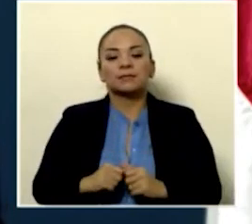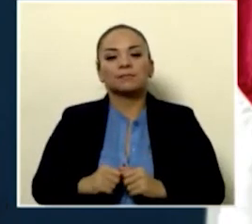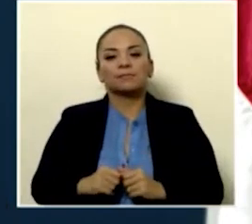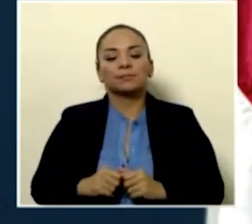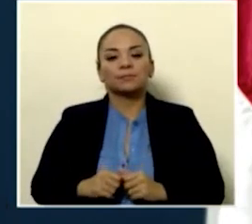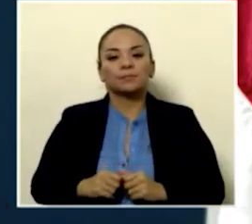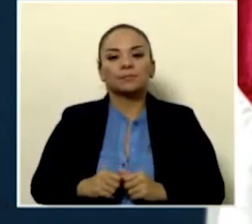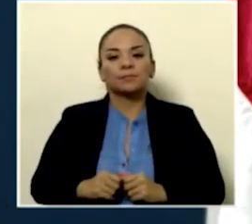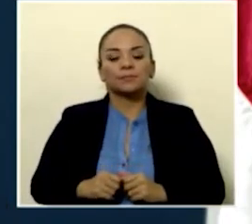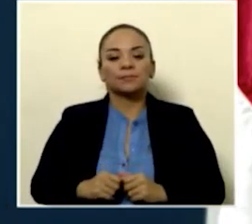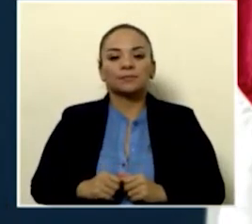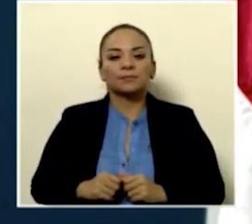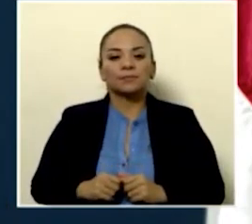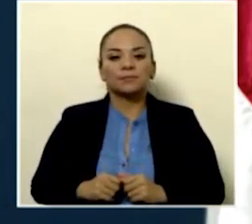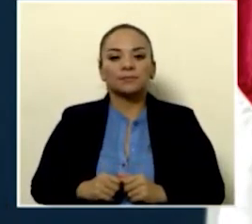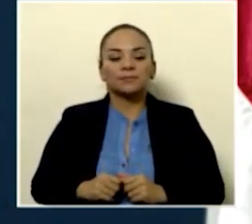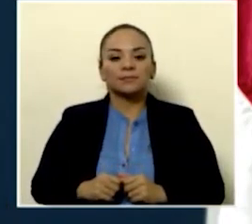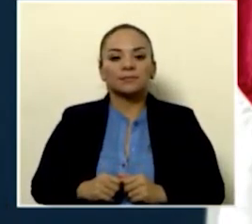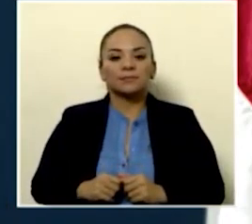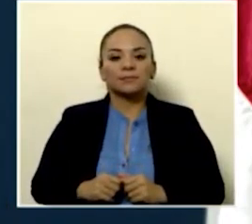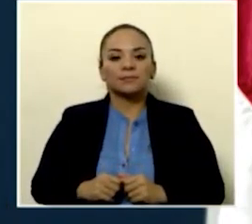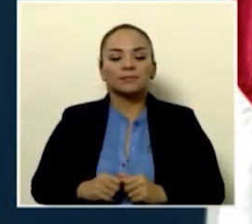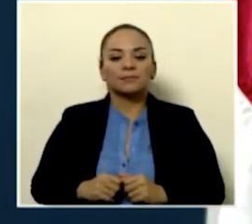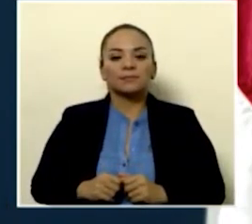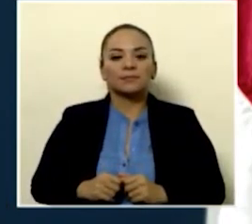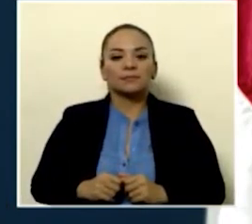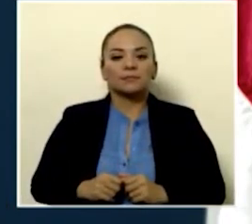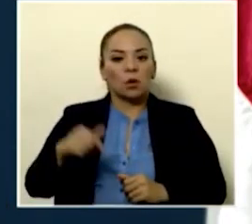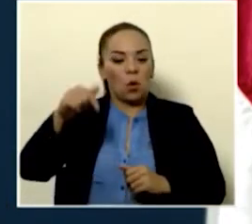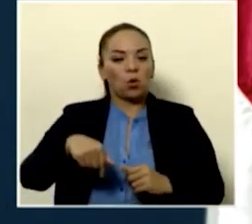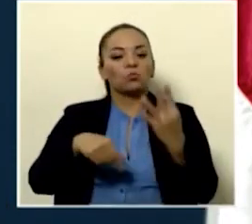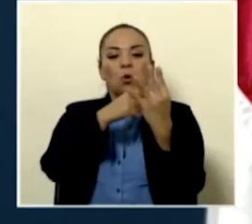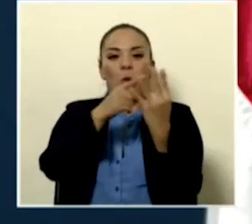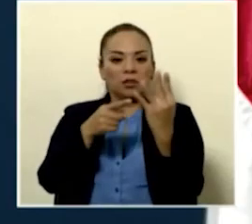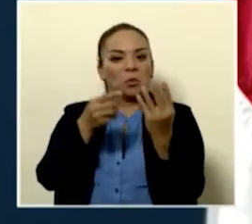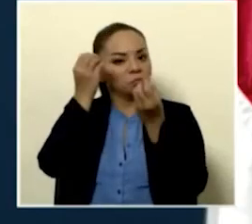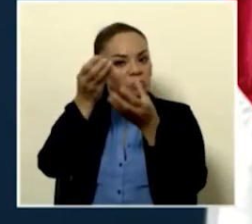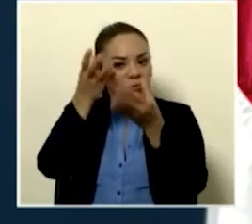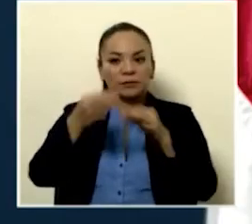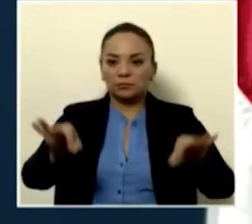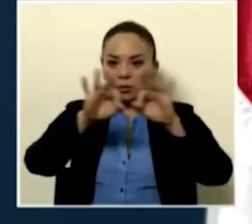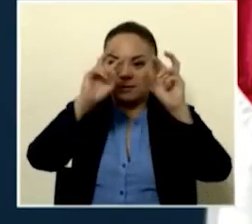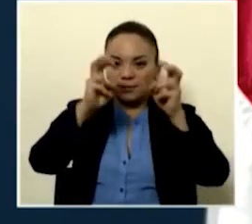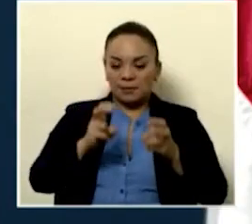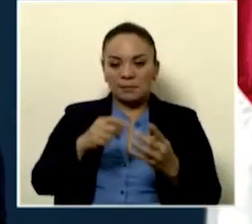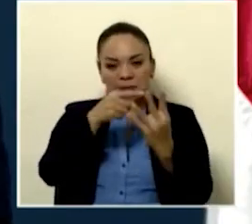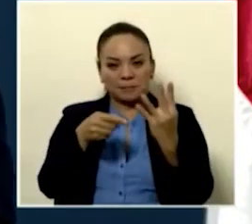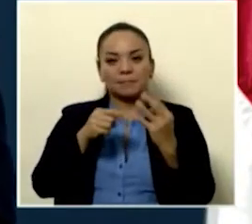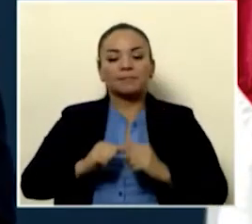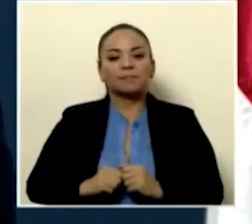Entonces, ahora tengo 4 anuncios muy importantes para el país, así es